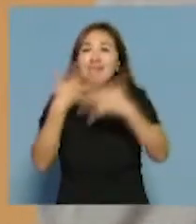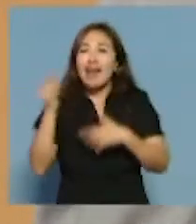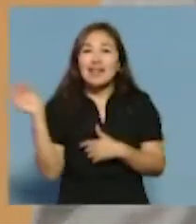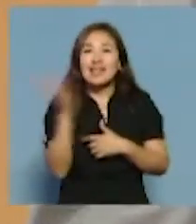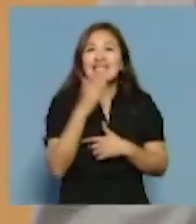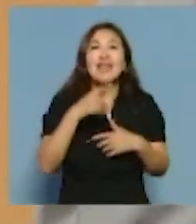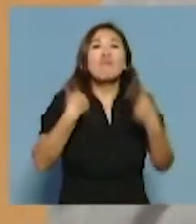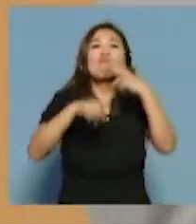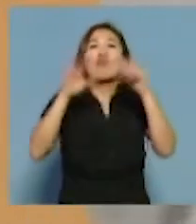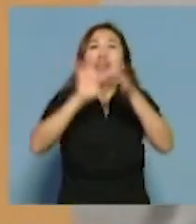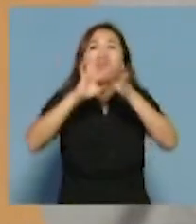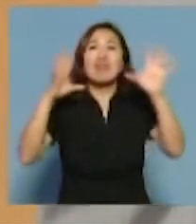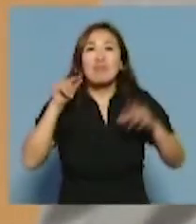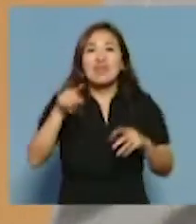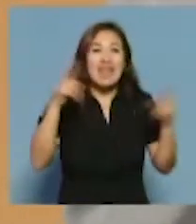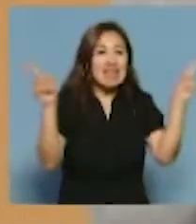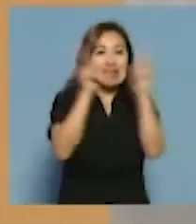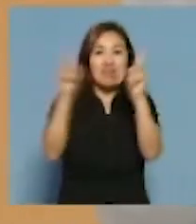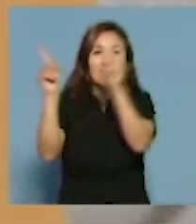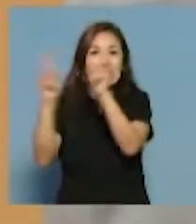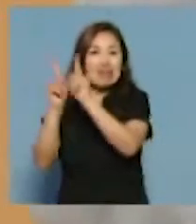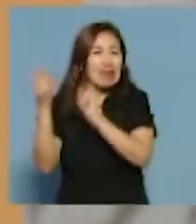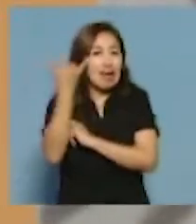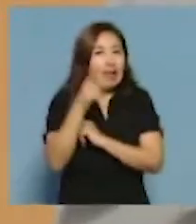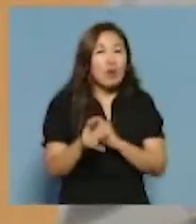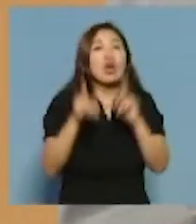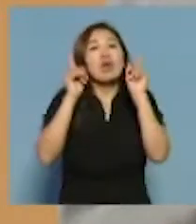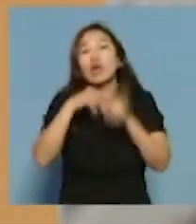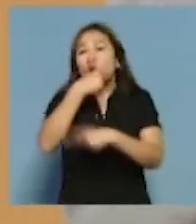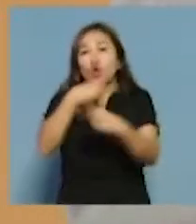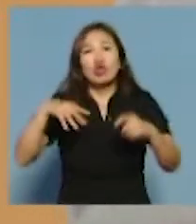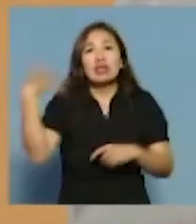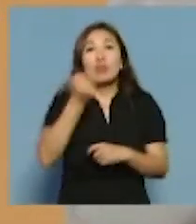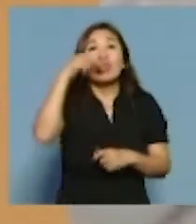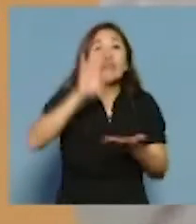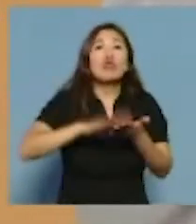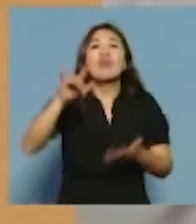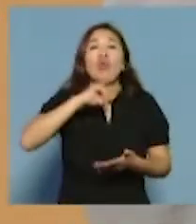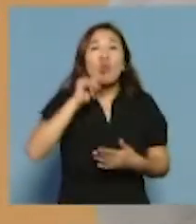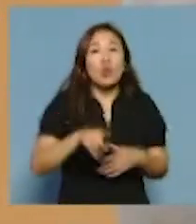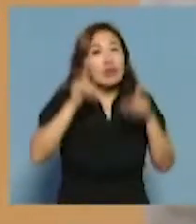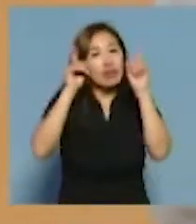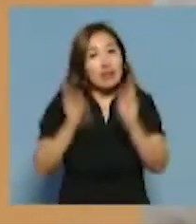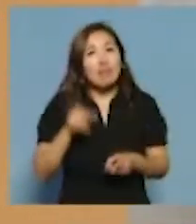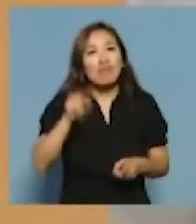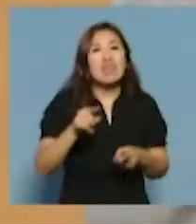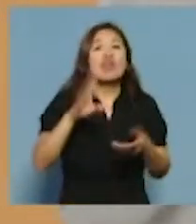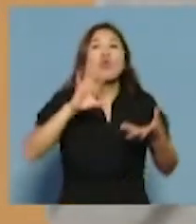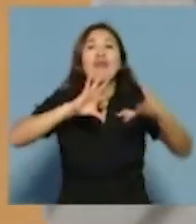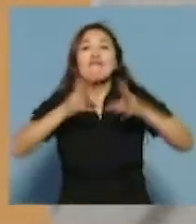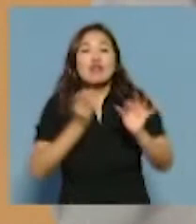la guerra de independencia con una breve síntesis de cada una y otros acontecimientos de la historia jujeña y también una parte metodológica